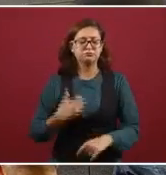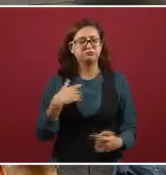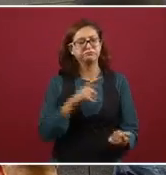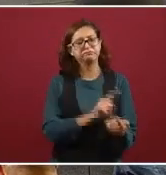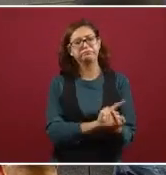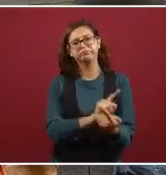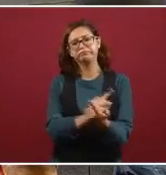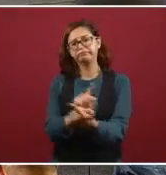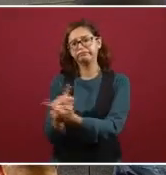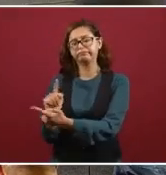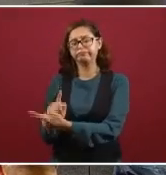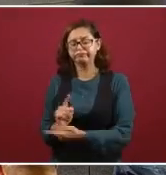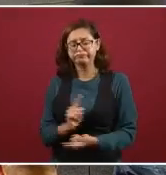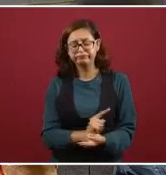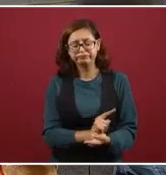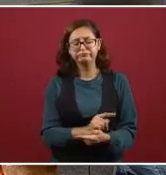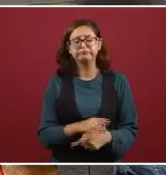afectadas.